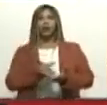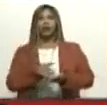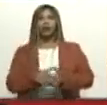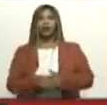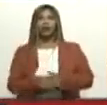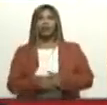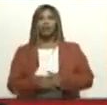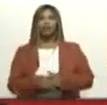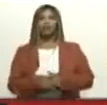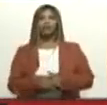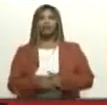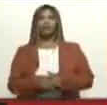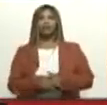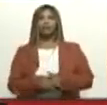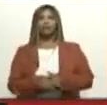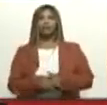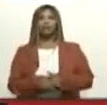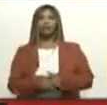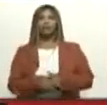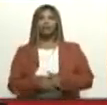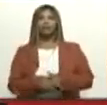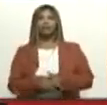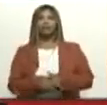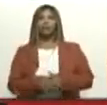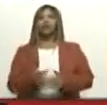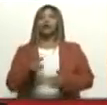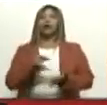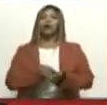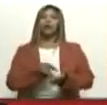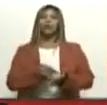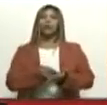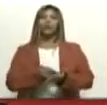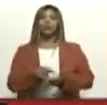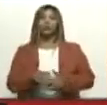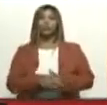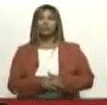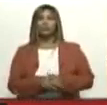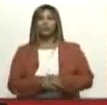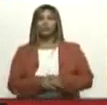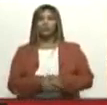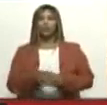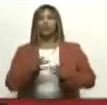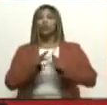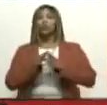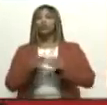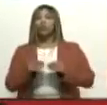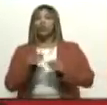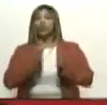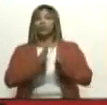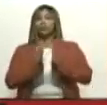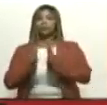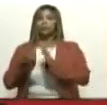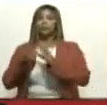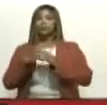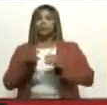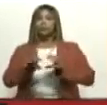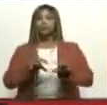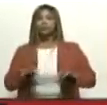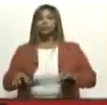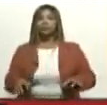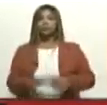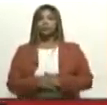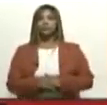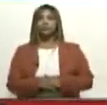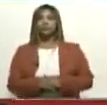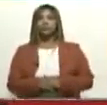en Maracay, después vamos a Carabobo. Ya vienen toda una programación por todos los